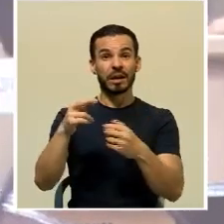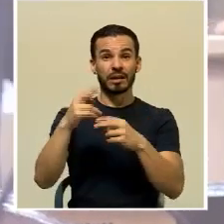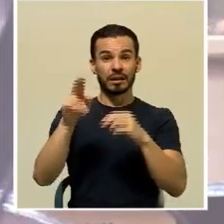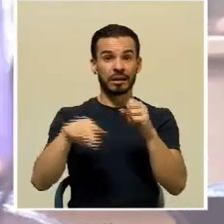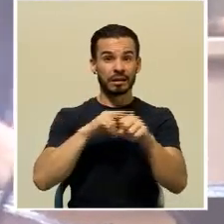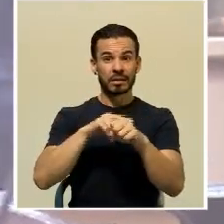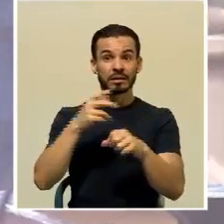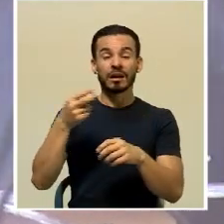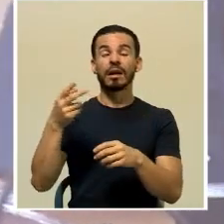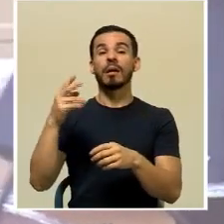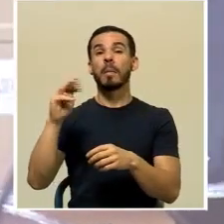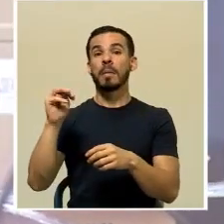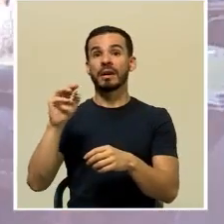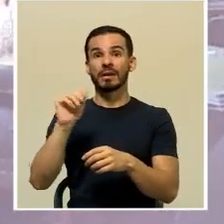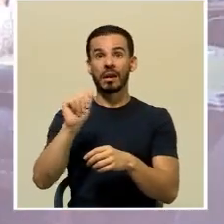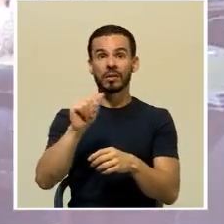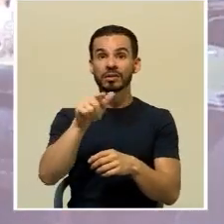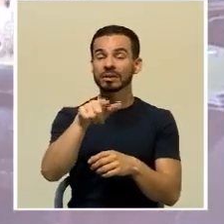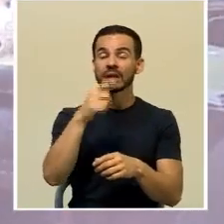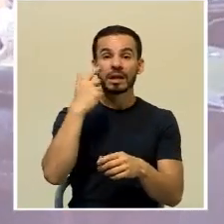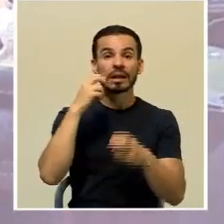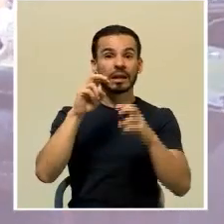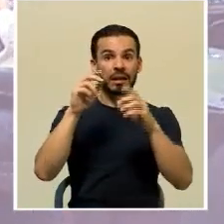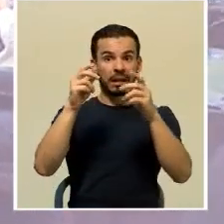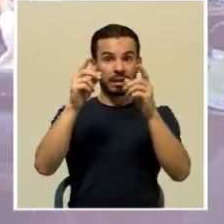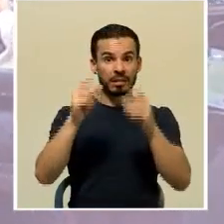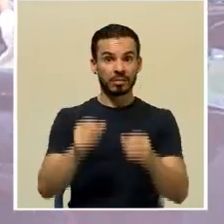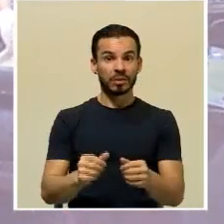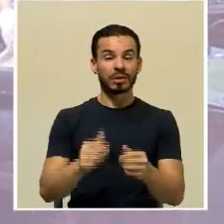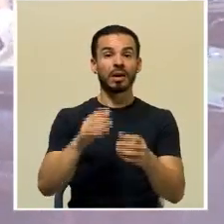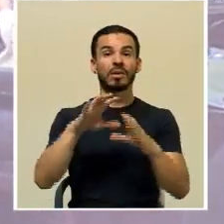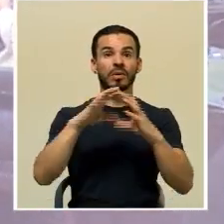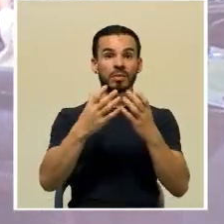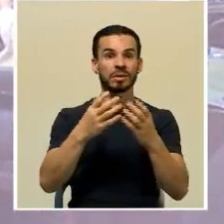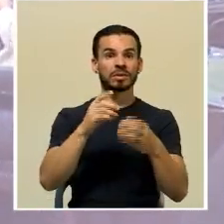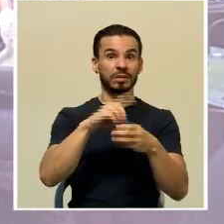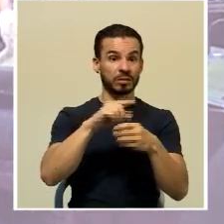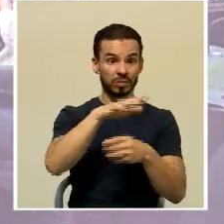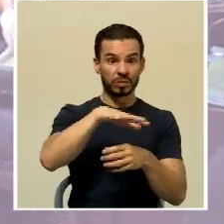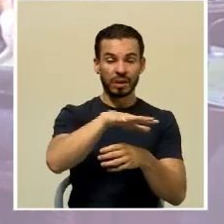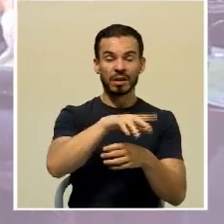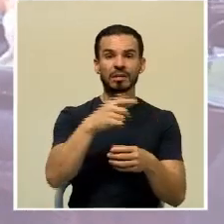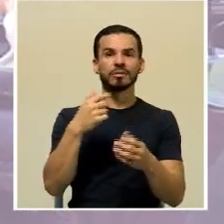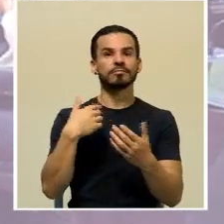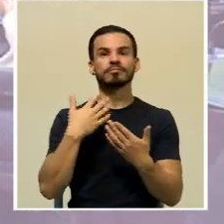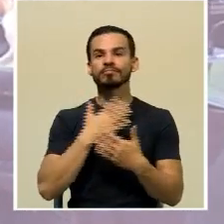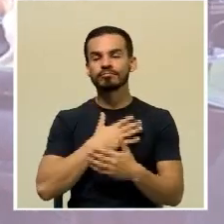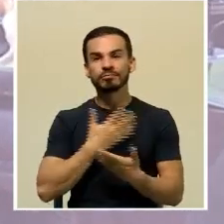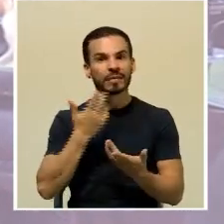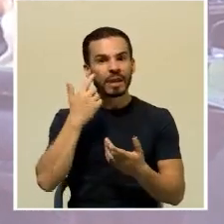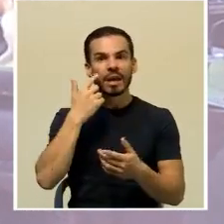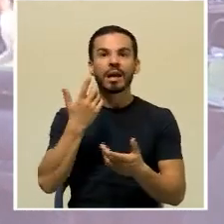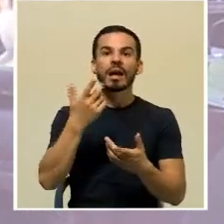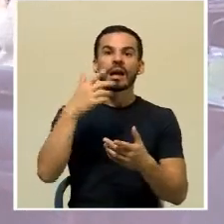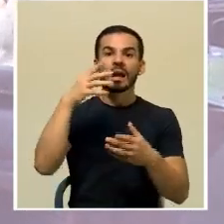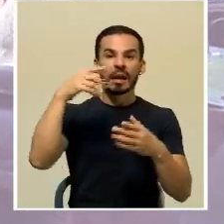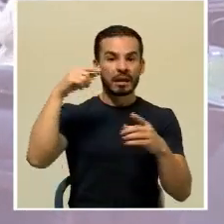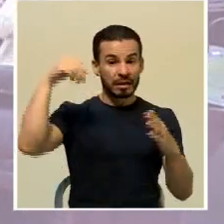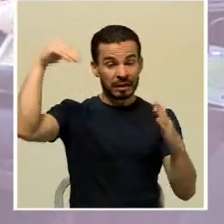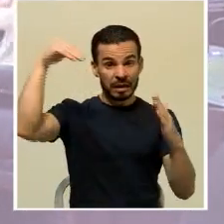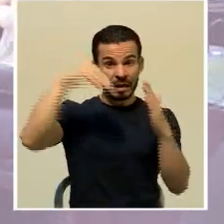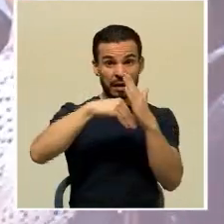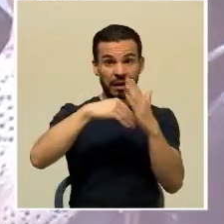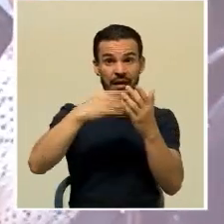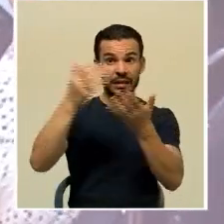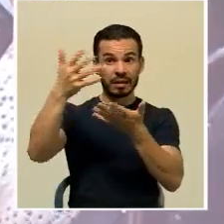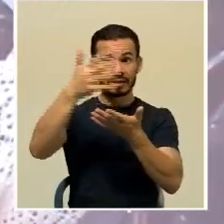Marta Costa, frente a los diputados de la Comisión de Asuntos Hacendarios fue desalentador. La Contralora advirtió que la caída en los